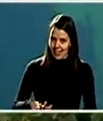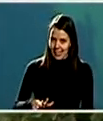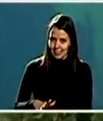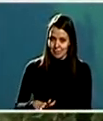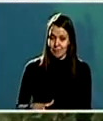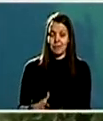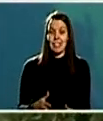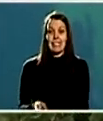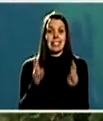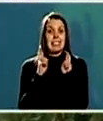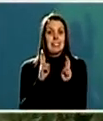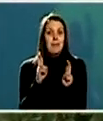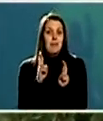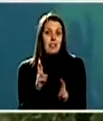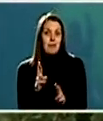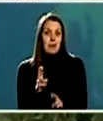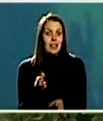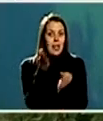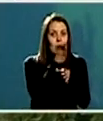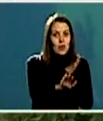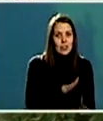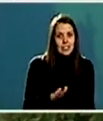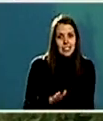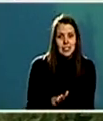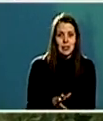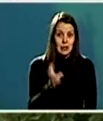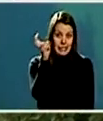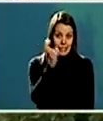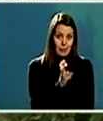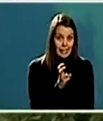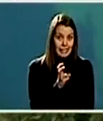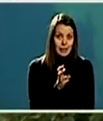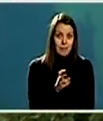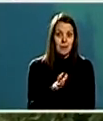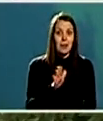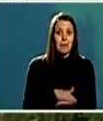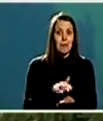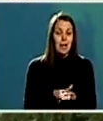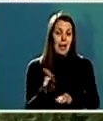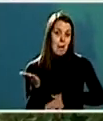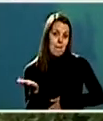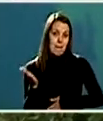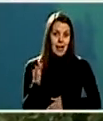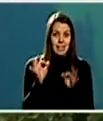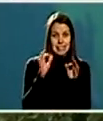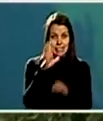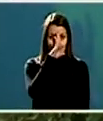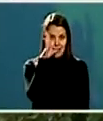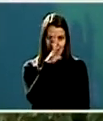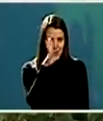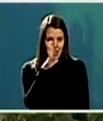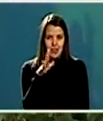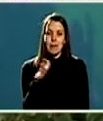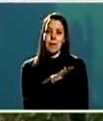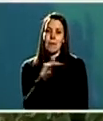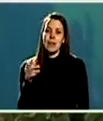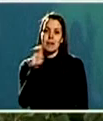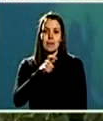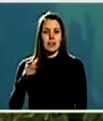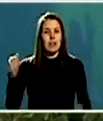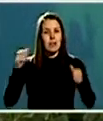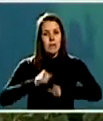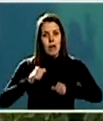Carnaval esperemos que os nenos nenas que vean ba de disfraces yos mayores o pasen